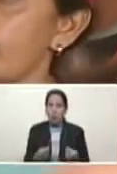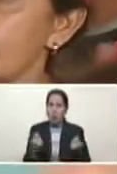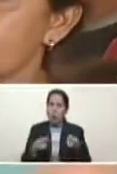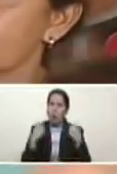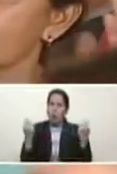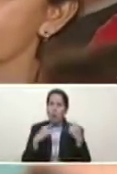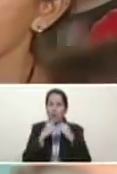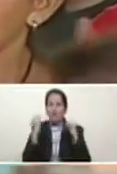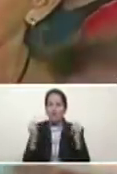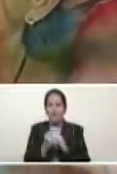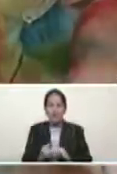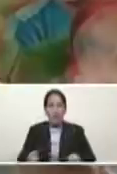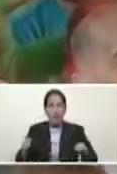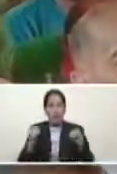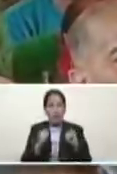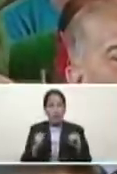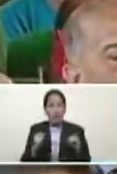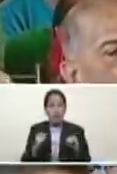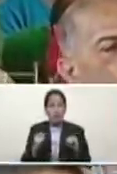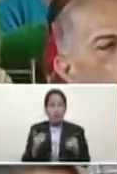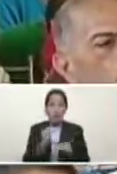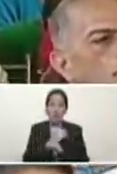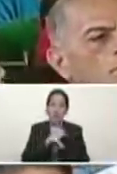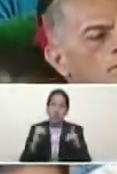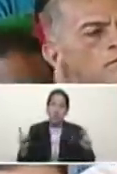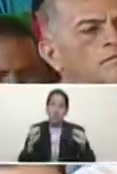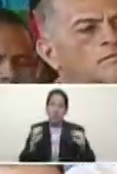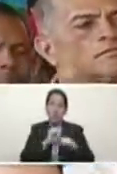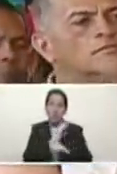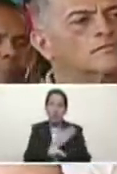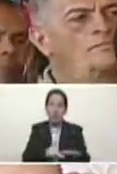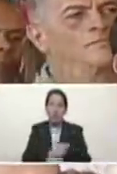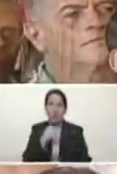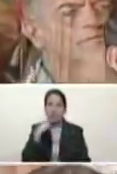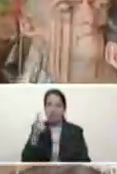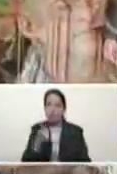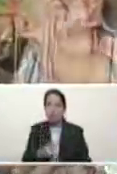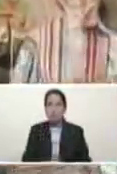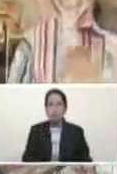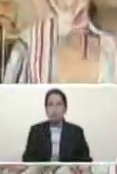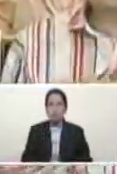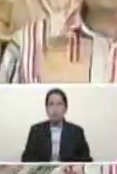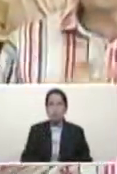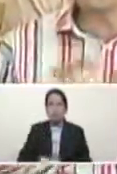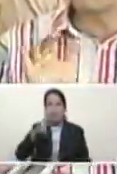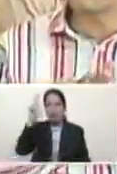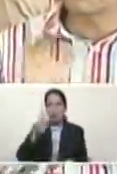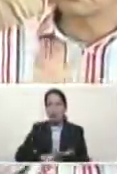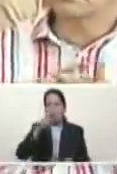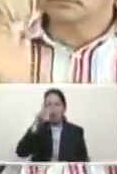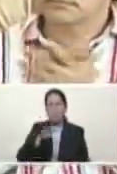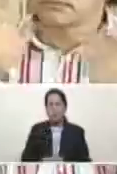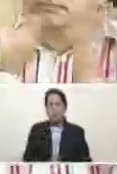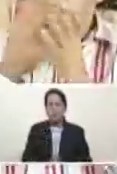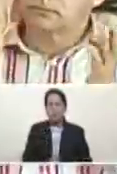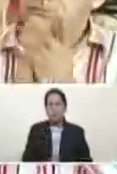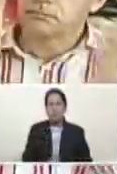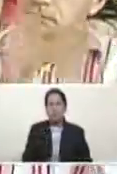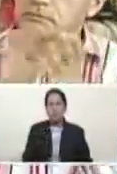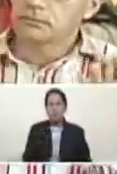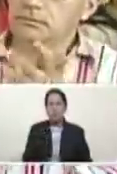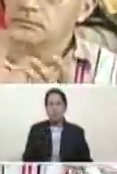feliz, de una democracia fortalecida. He dicho, ¡cúmplase!